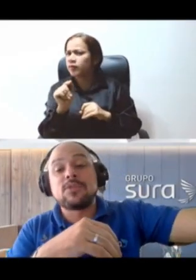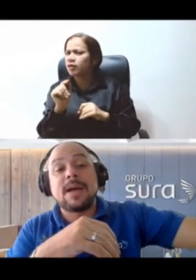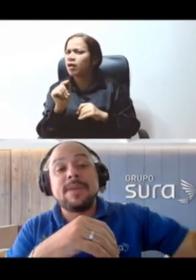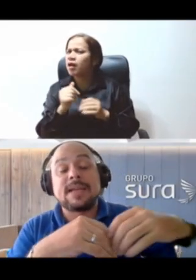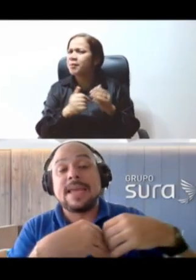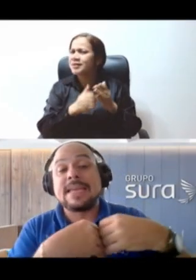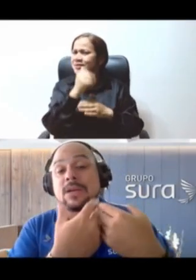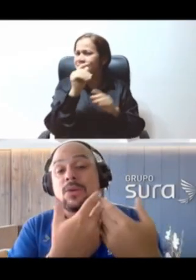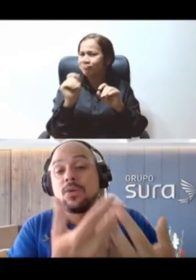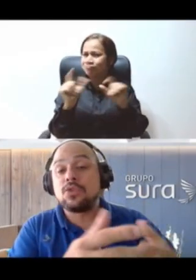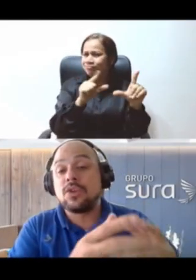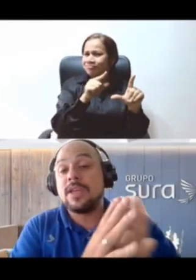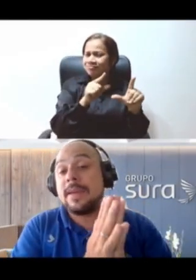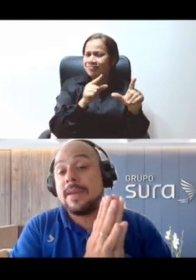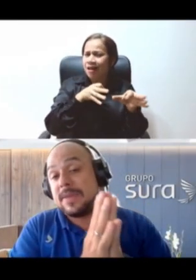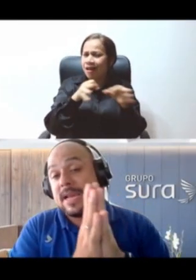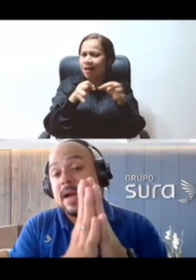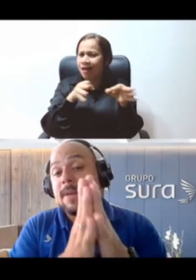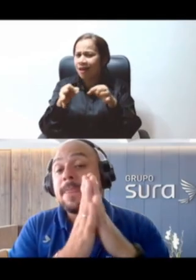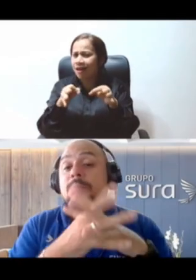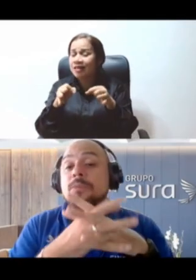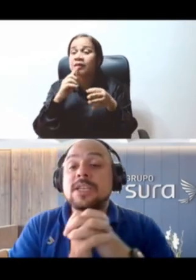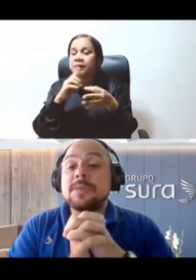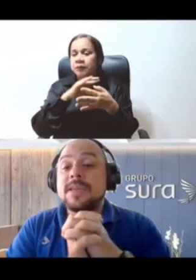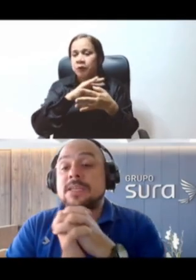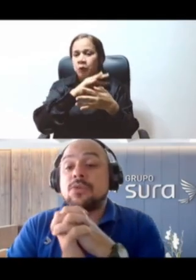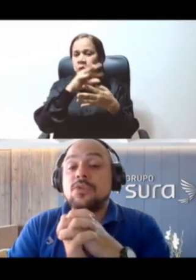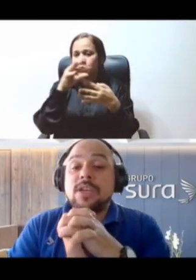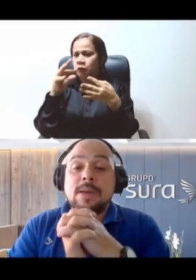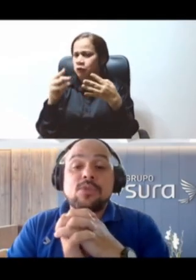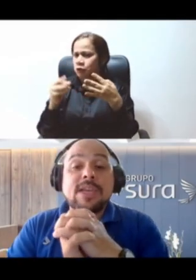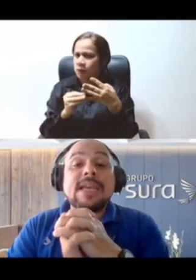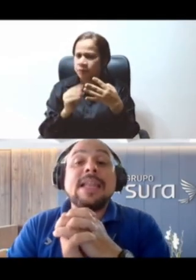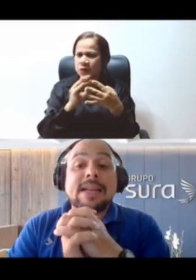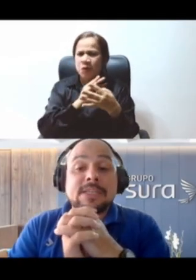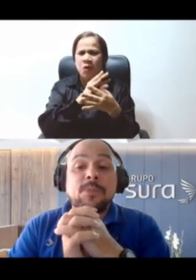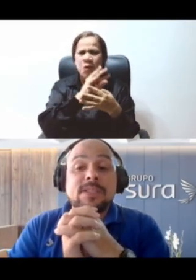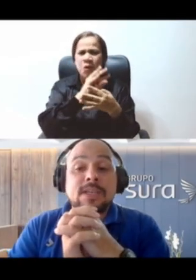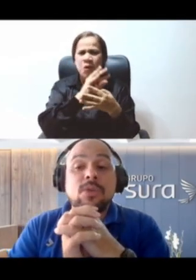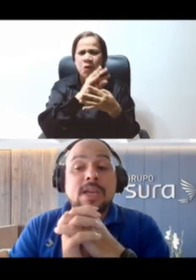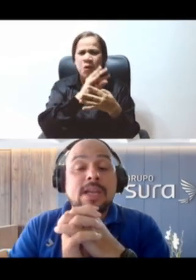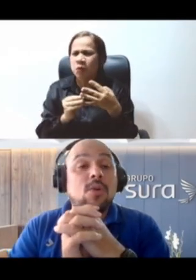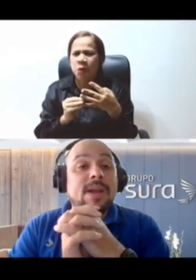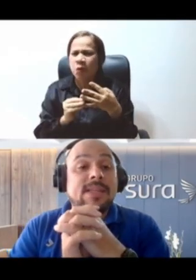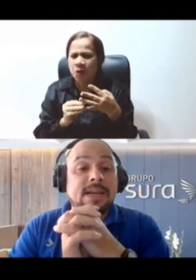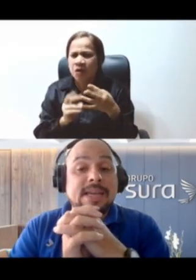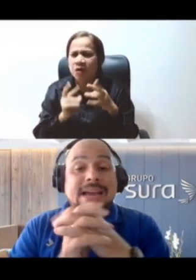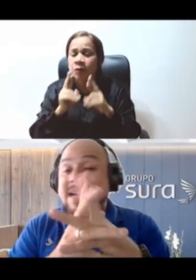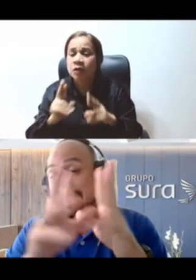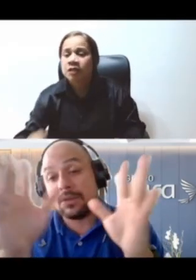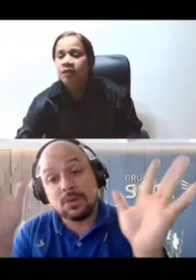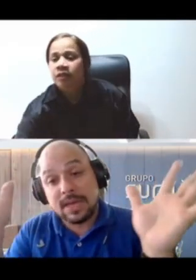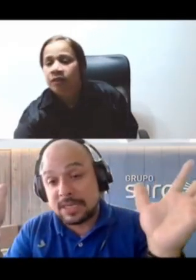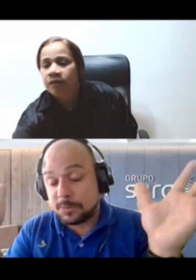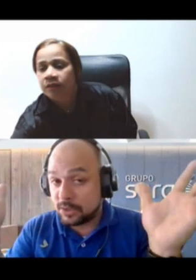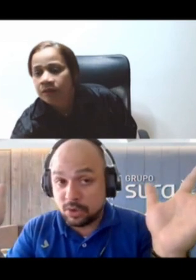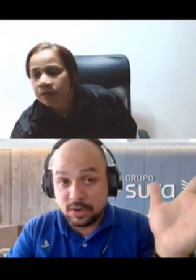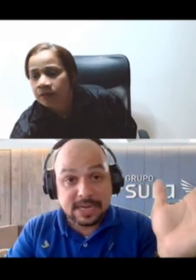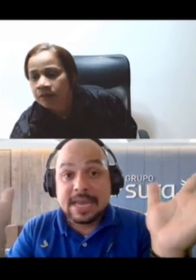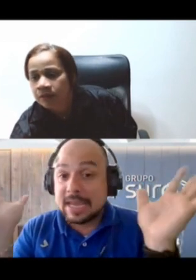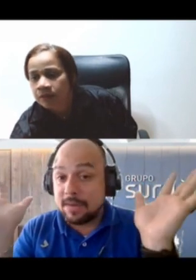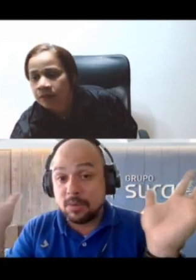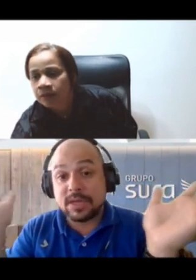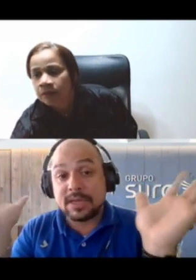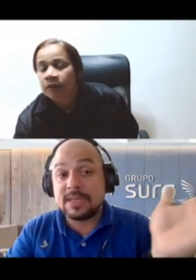tuvimos, vamos a mirar esta conclusión y es, venga, muchas veces consideramos que la respuesta solidaria humanitaria hacia todas